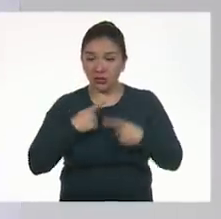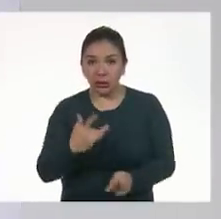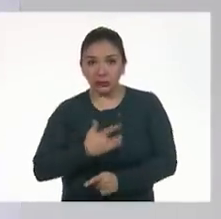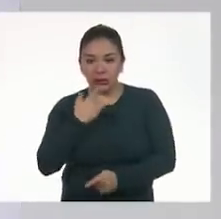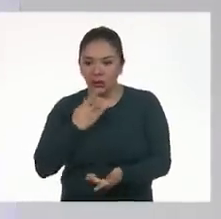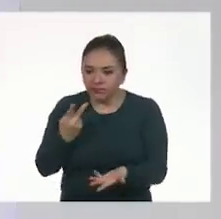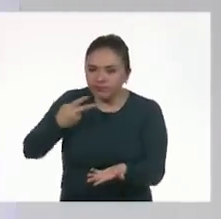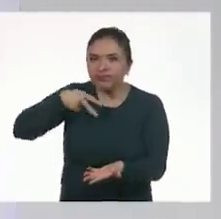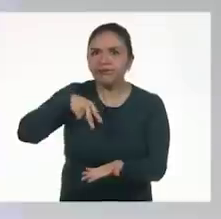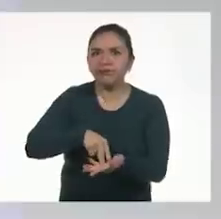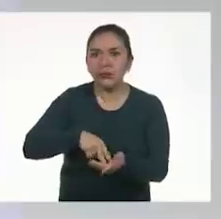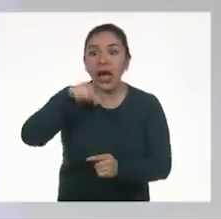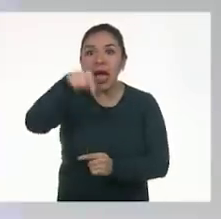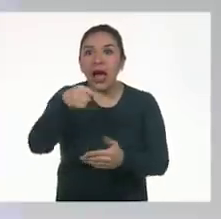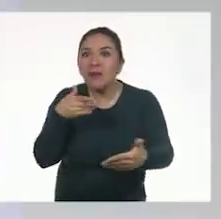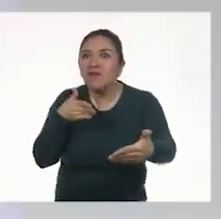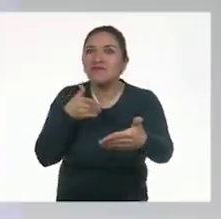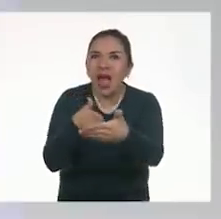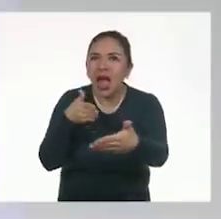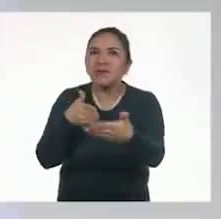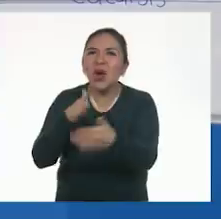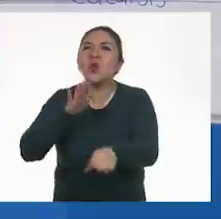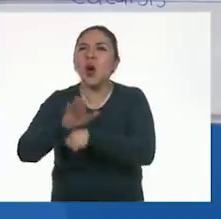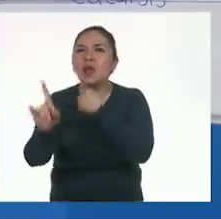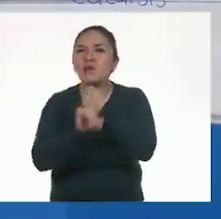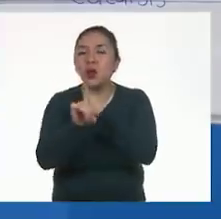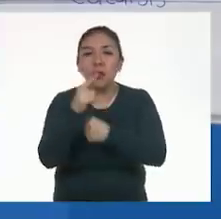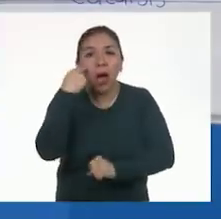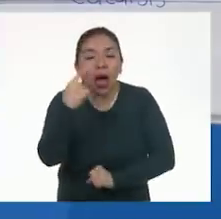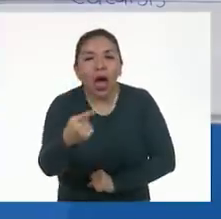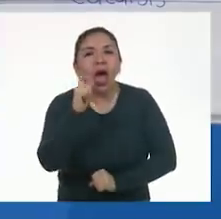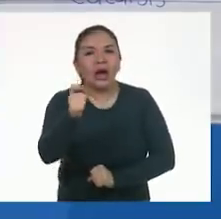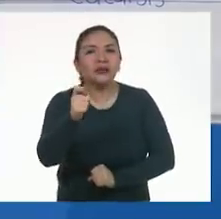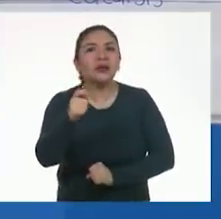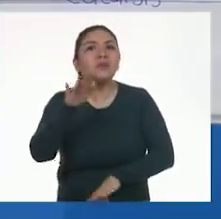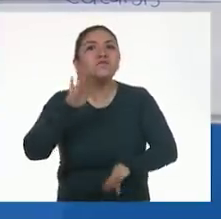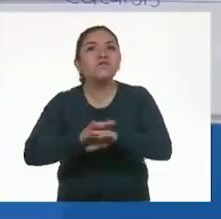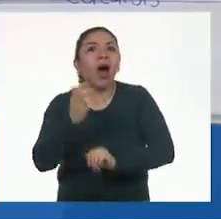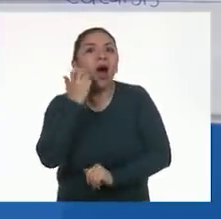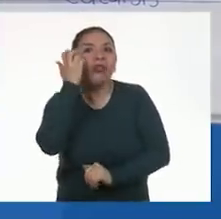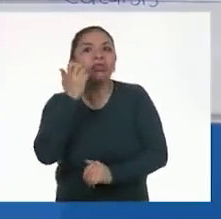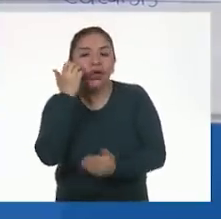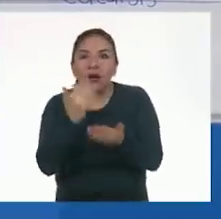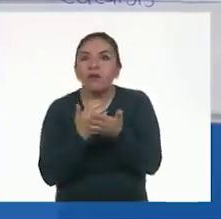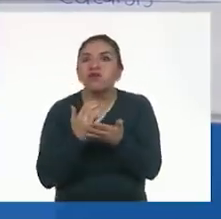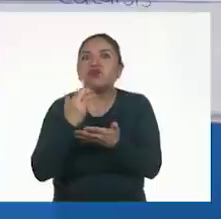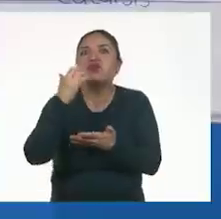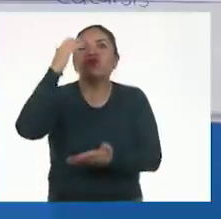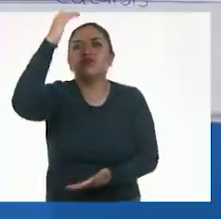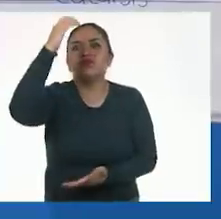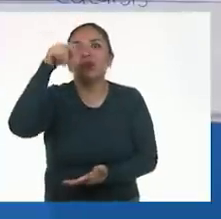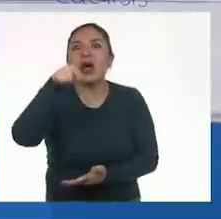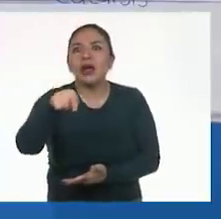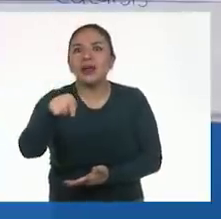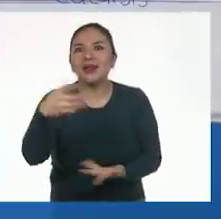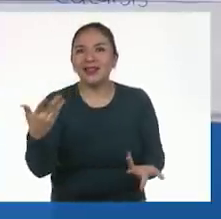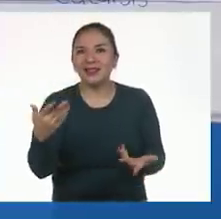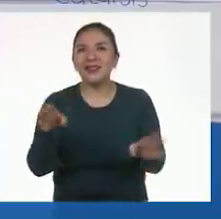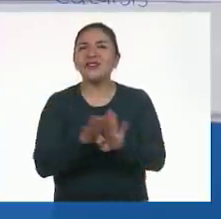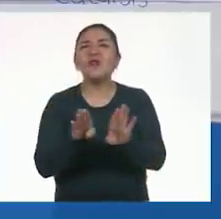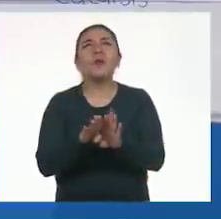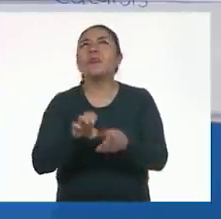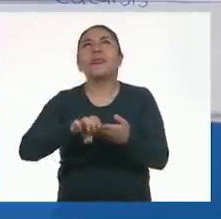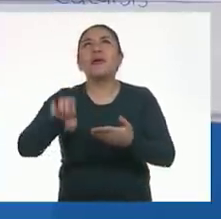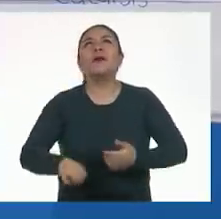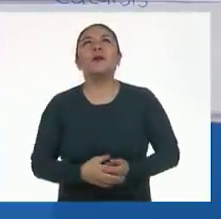enfrenta contra el obstáculo, normalmente ese obstáculo es excesivamente grande. ¿Cuáles son sus aspiraciones?